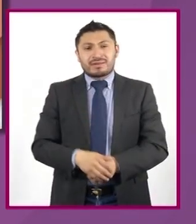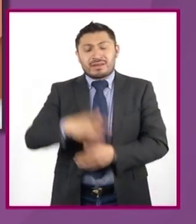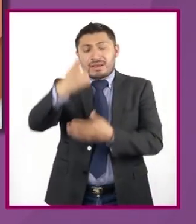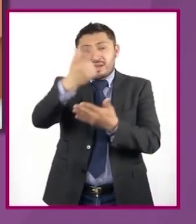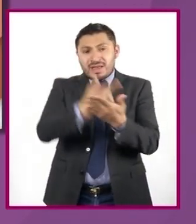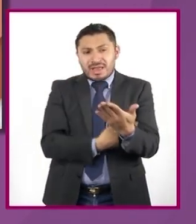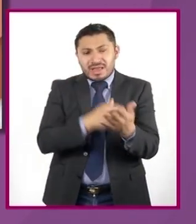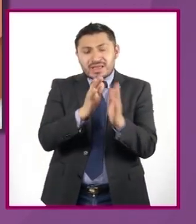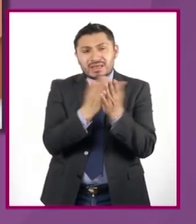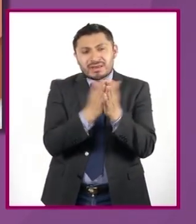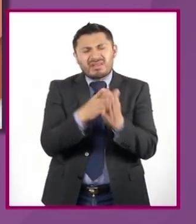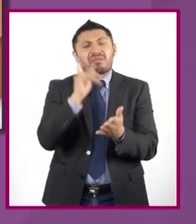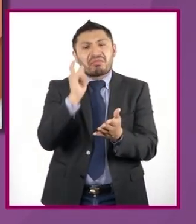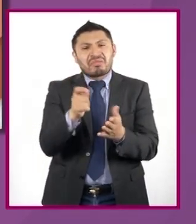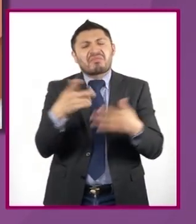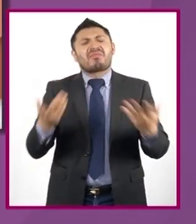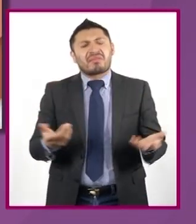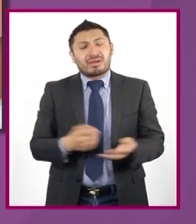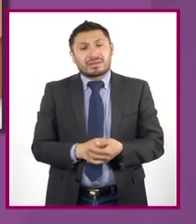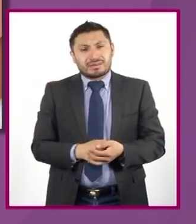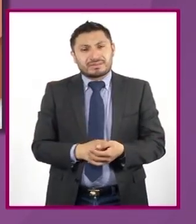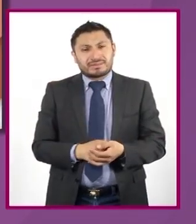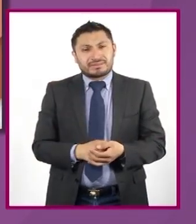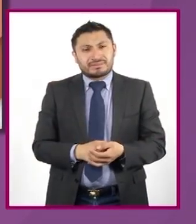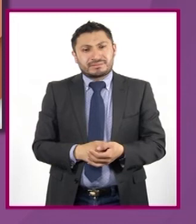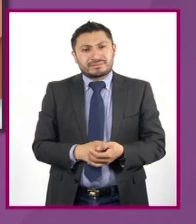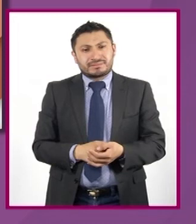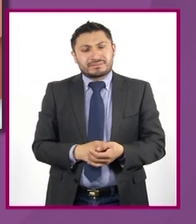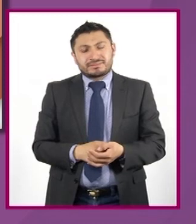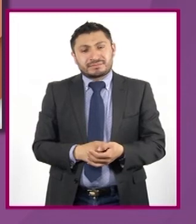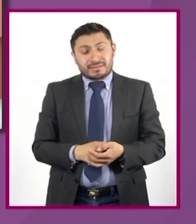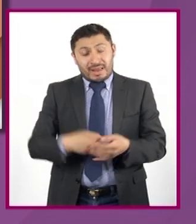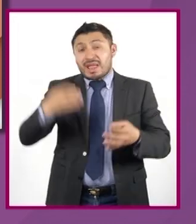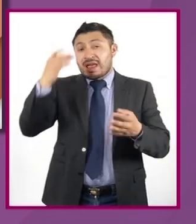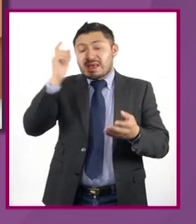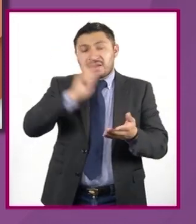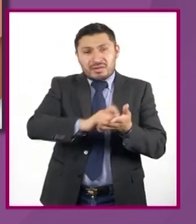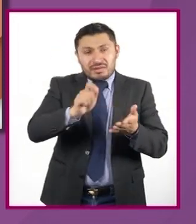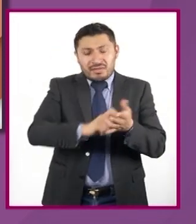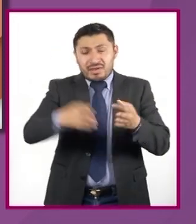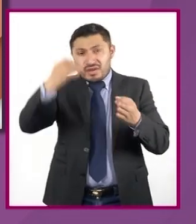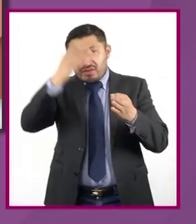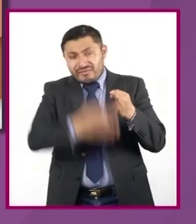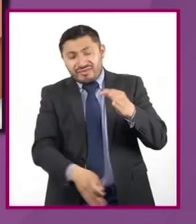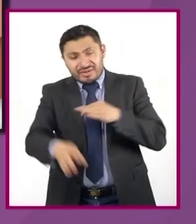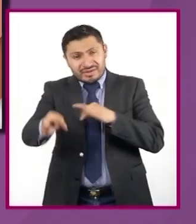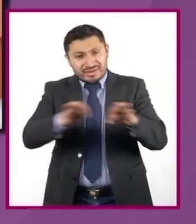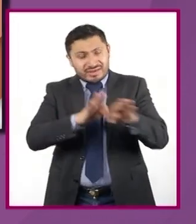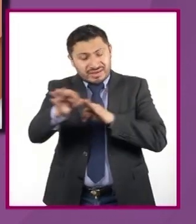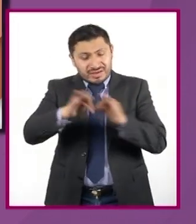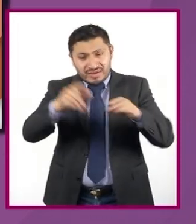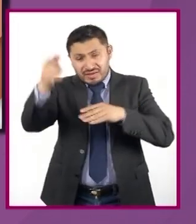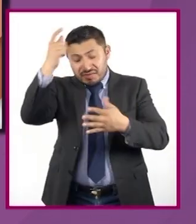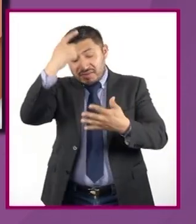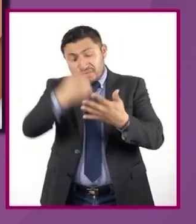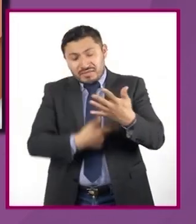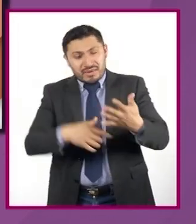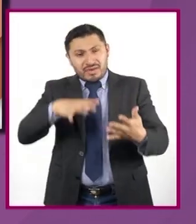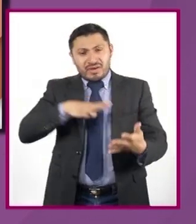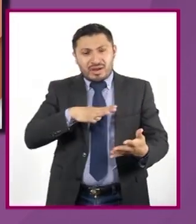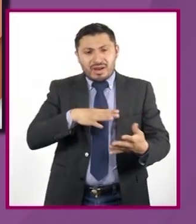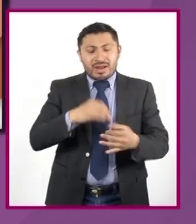bibliográficas son aquellas que se encuentran al final de un trabajo y contienen los datos de las fuentes de